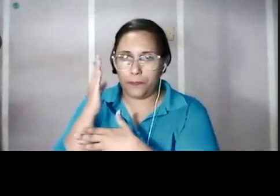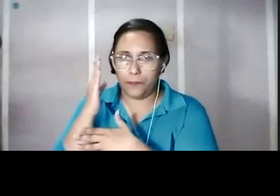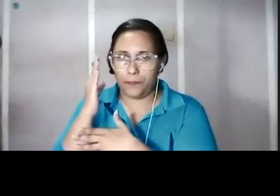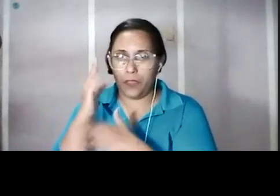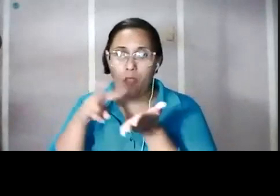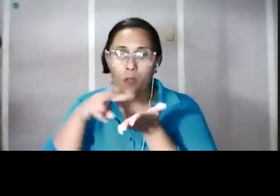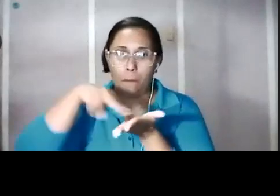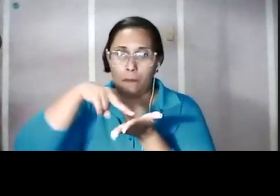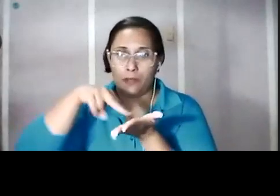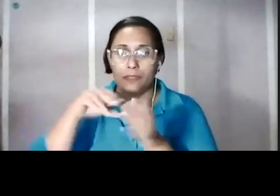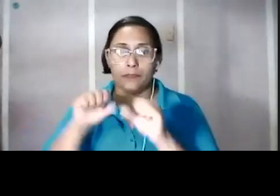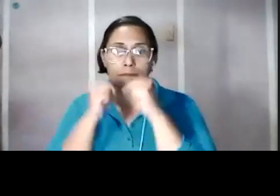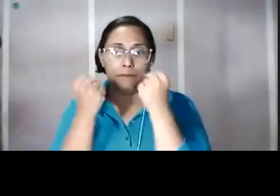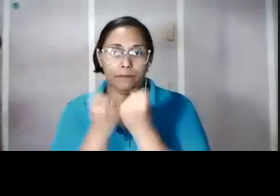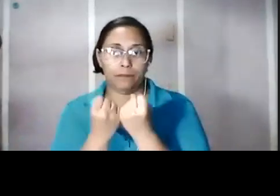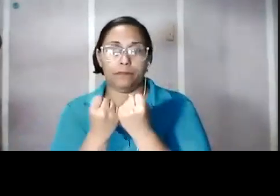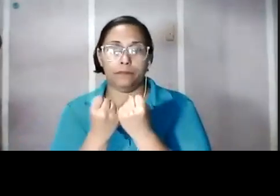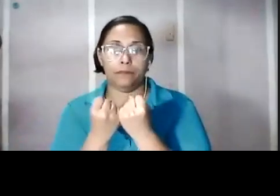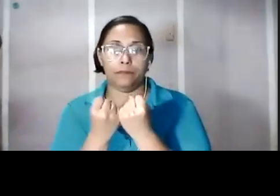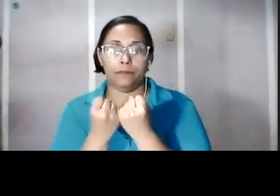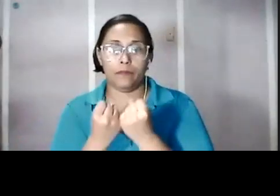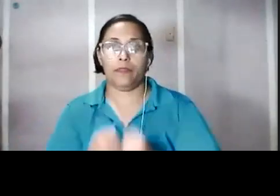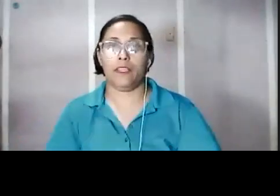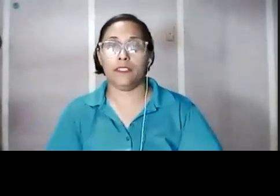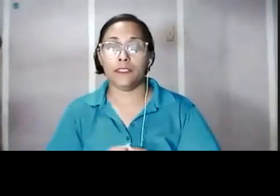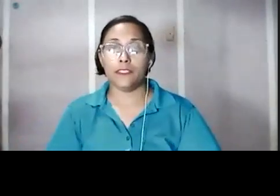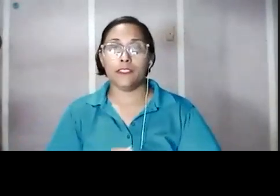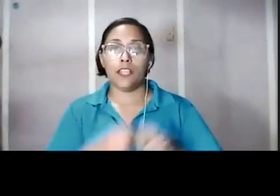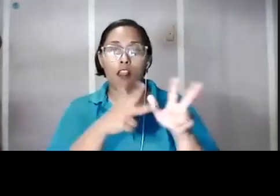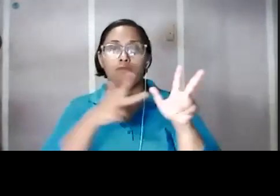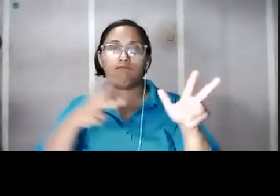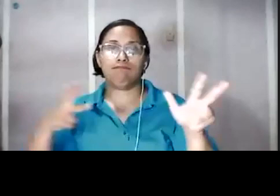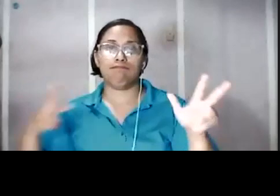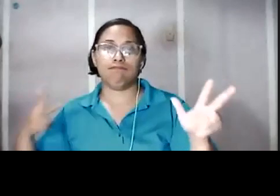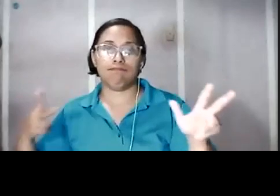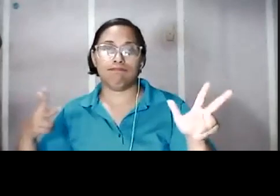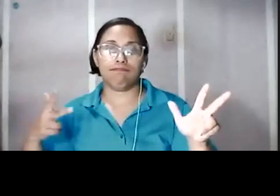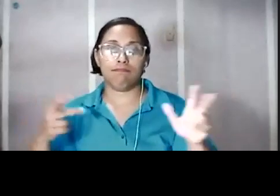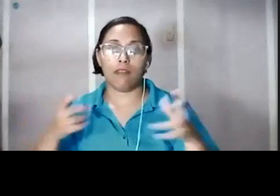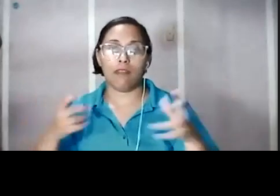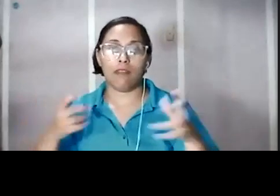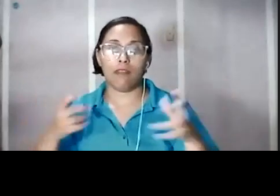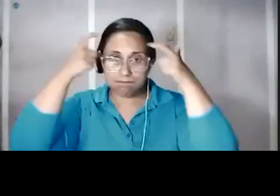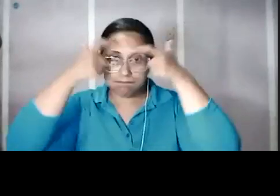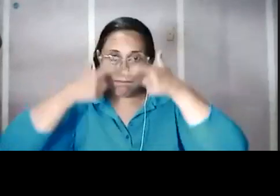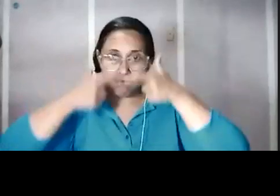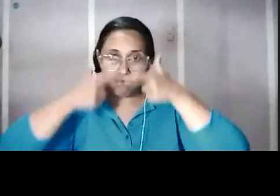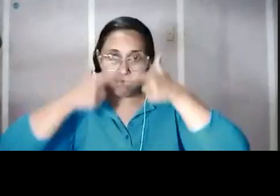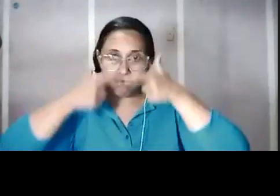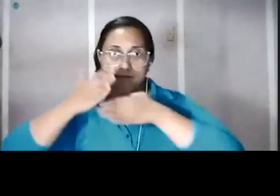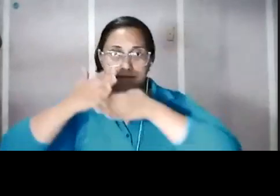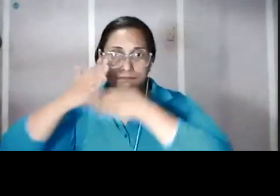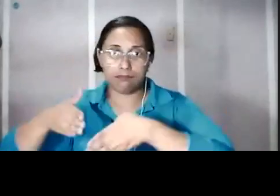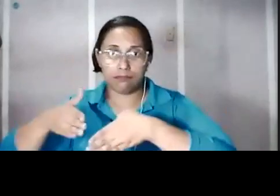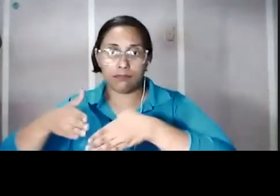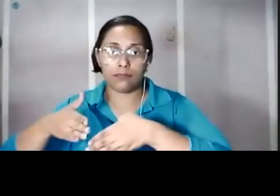bailes de sociedad y los desfiles de carroza que enmascaran las divisiones